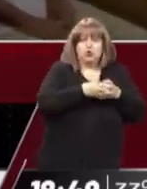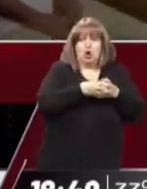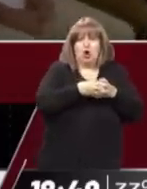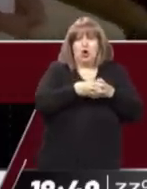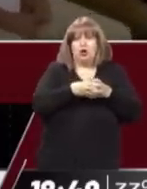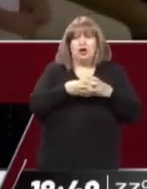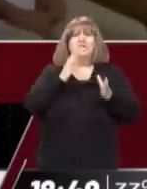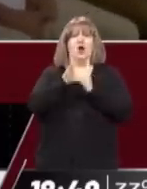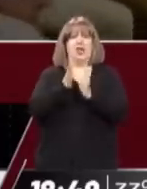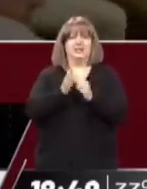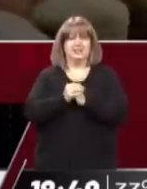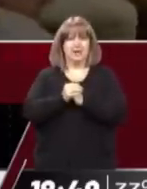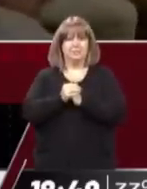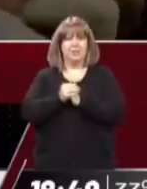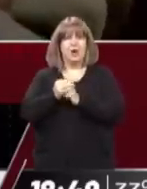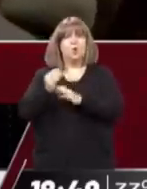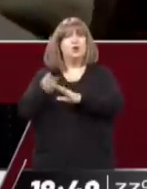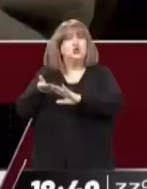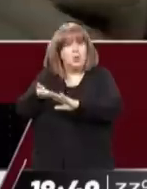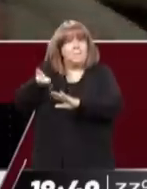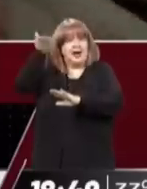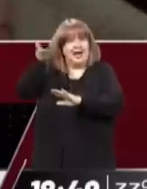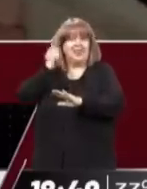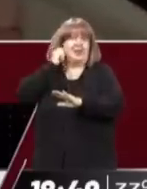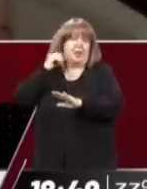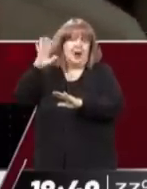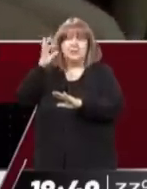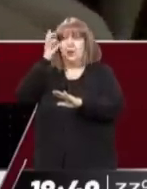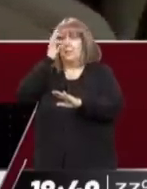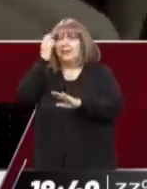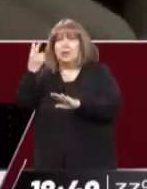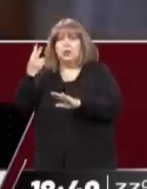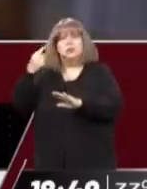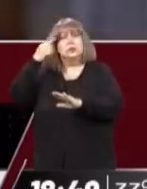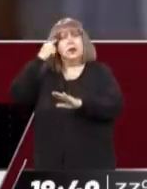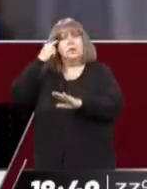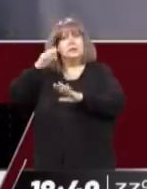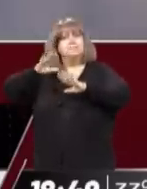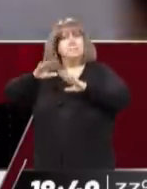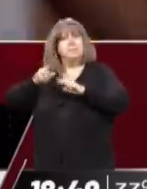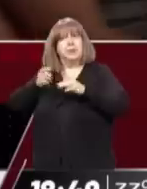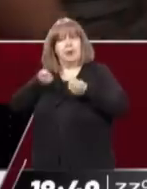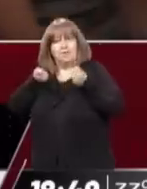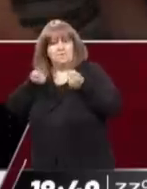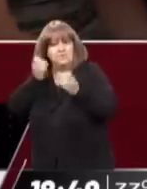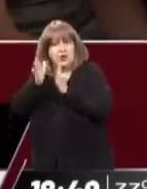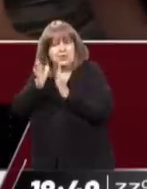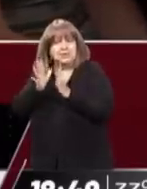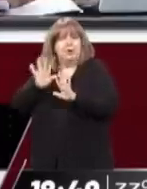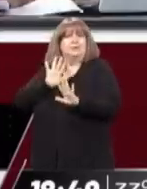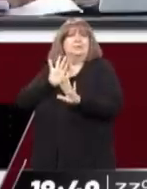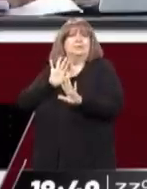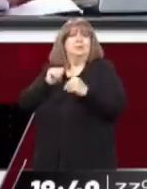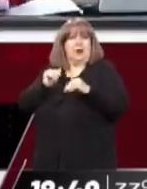cierra para que se dé esta lamentable, pero lamentable consecuencia, Marcelo, que es la muerte de Fernando. Sí, vos sabés que,